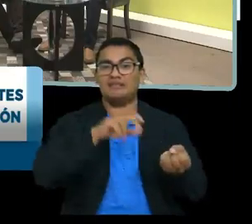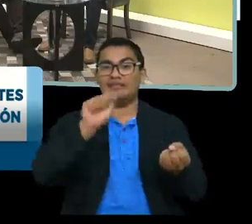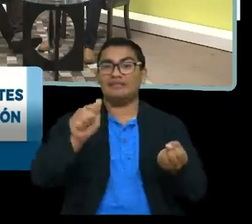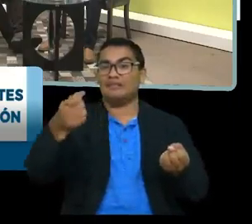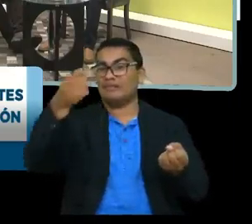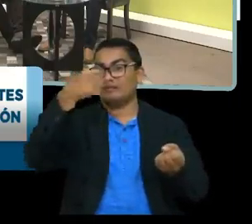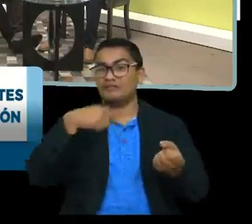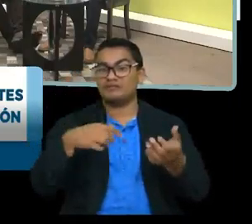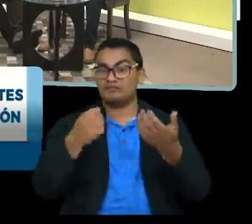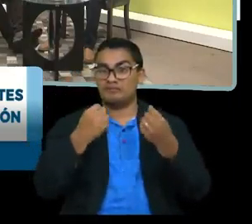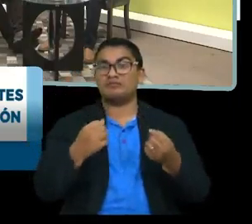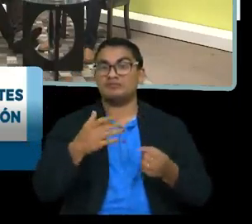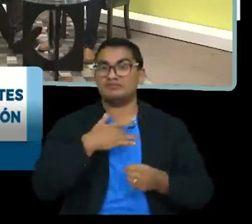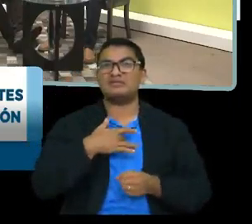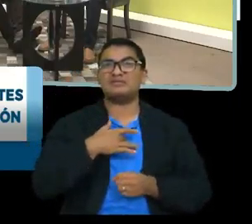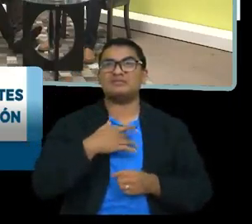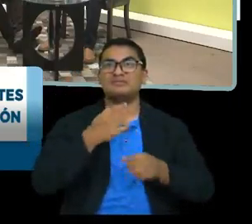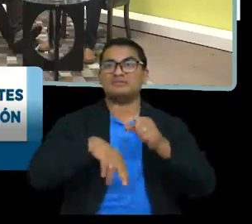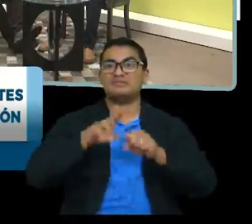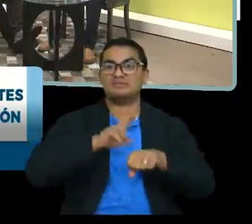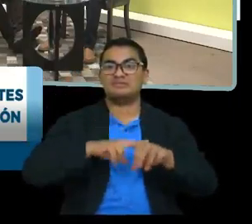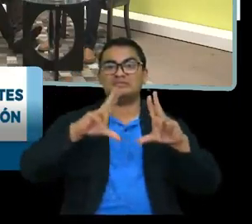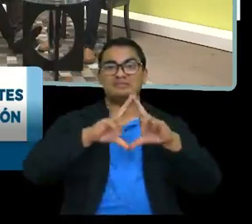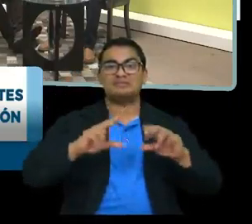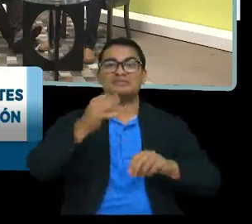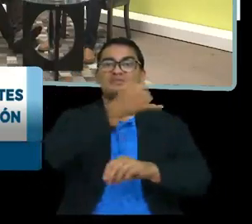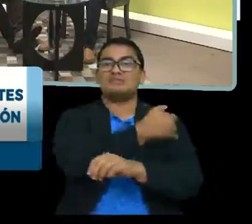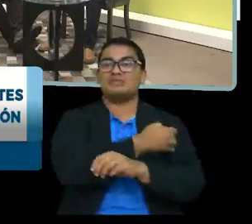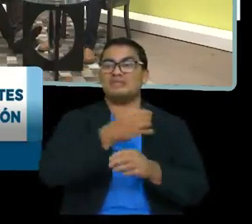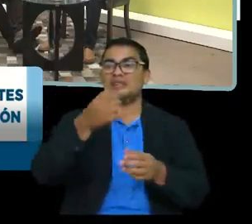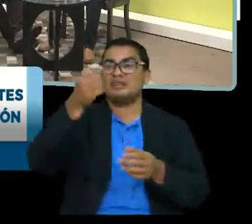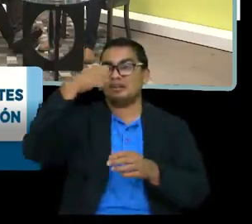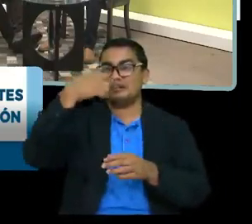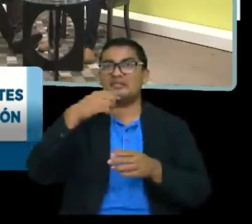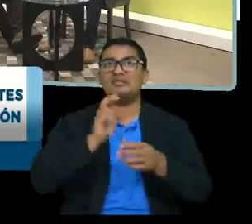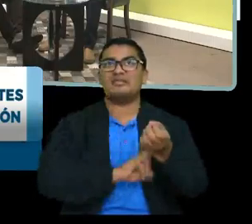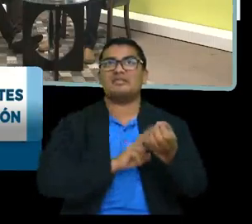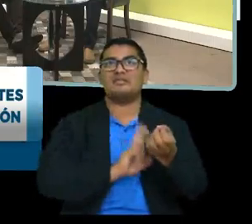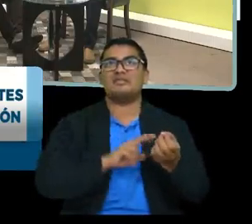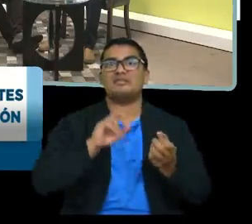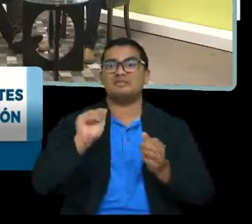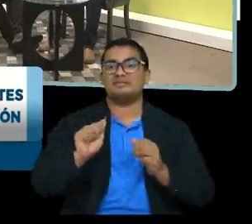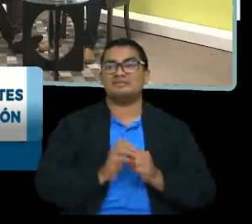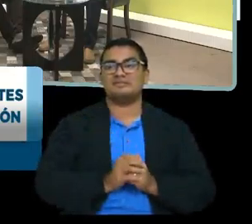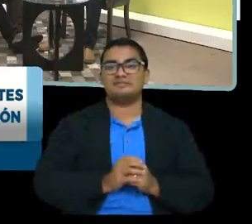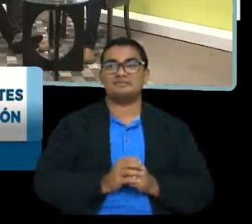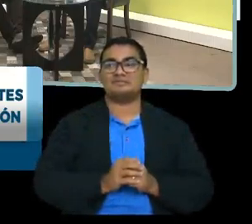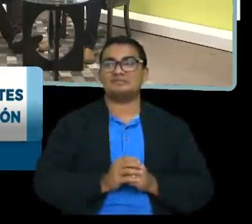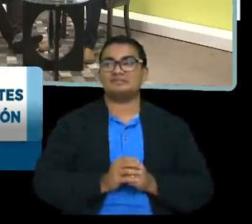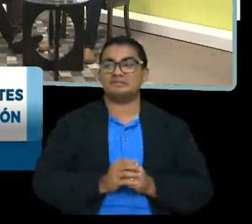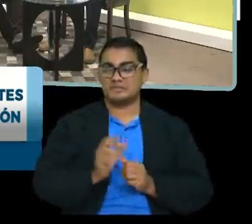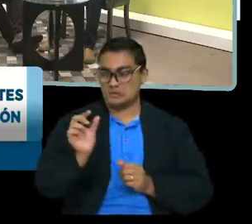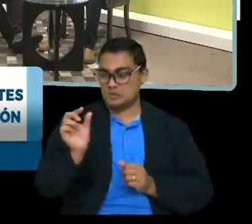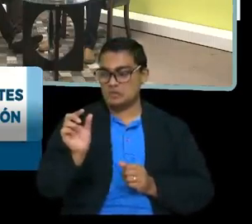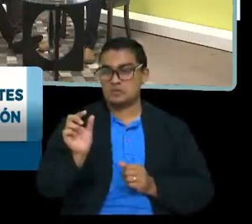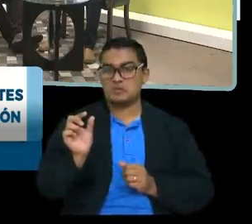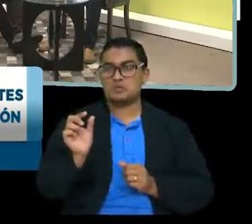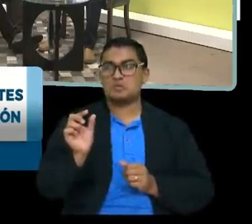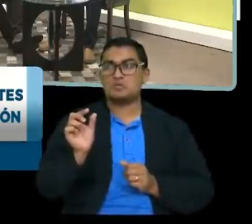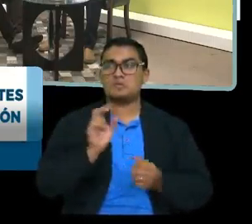estaba previsando en esta Jornada Nacional de Vacunación a los niños menores de 6 años para aplicar la vitamina A. Lo que pasa es que como es una perlita, son lo más un